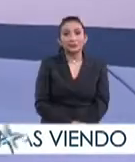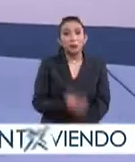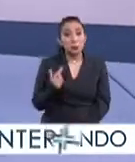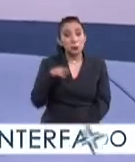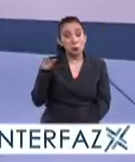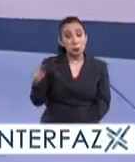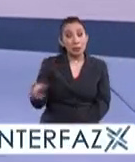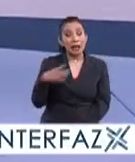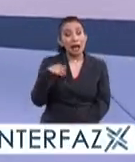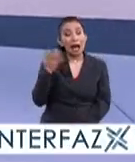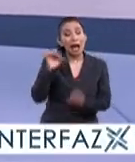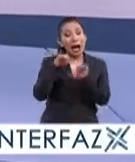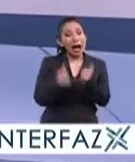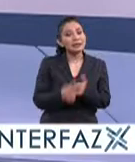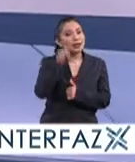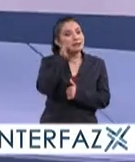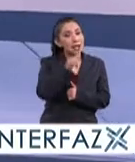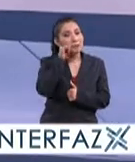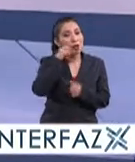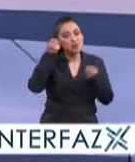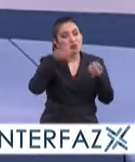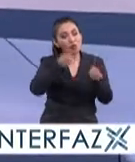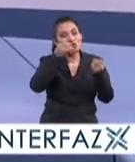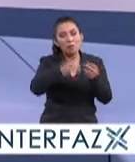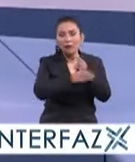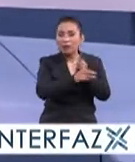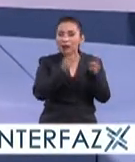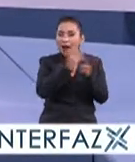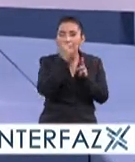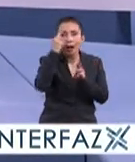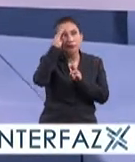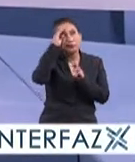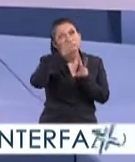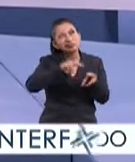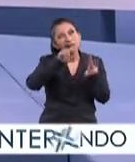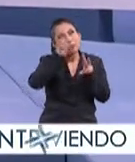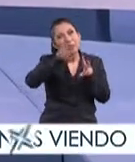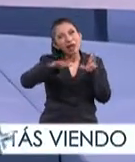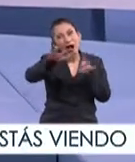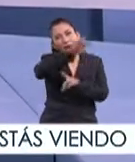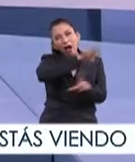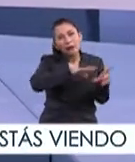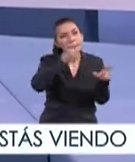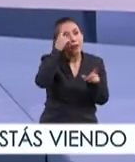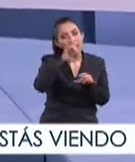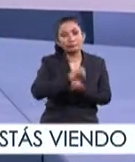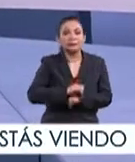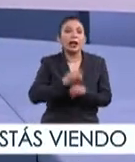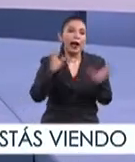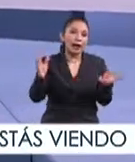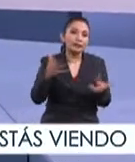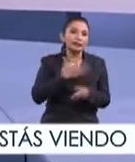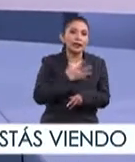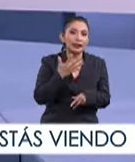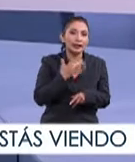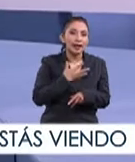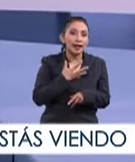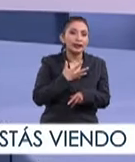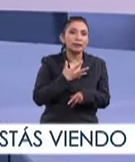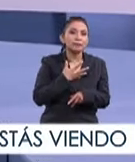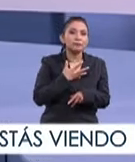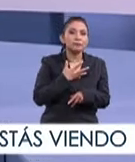Pues así es el arte, siempre proveyéndonos de herramientas para reflexionar nuestra realidad y para, por supuesto, tener